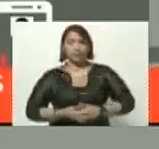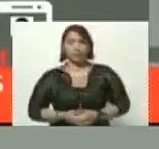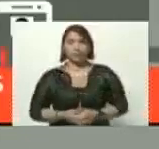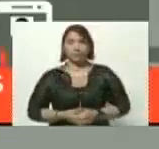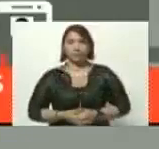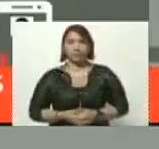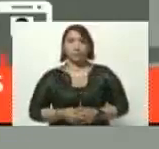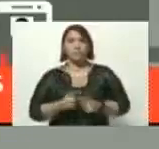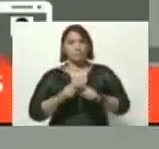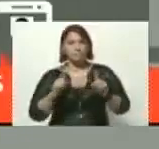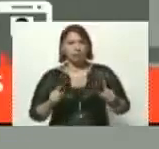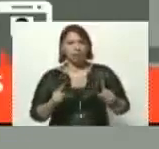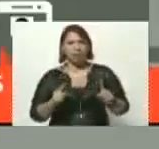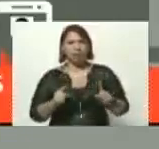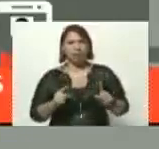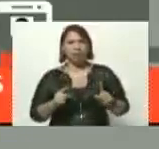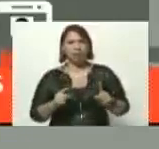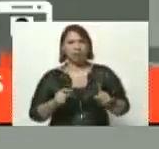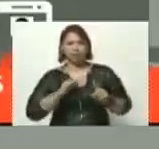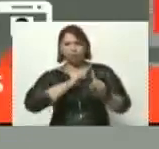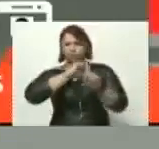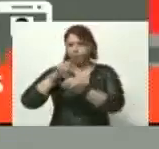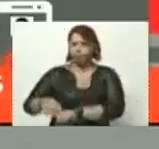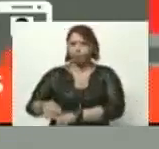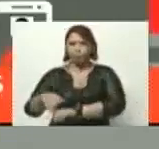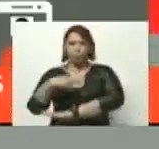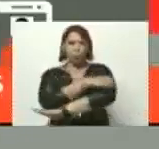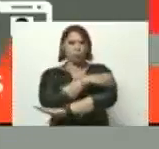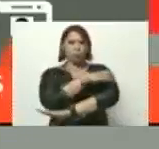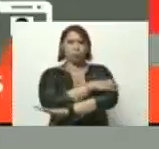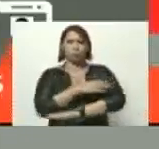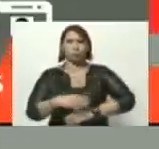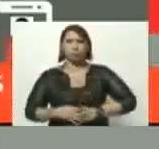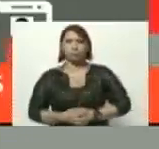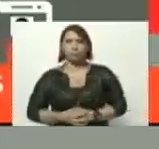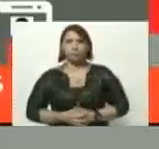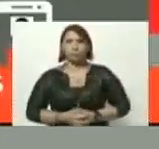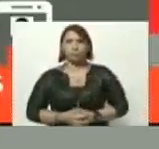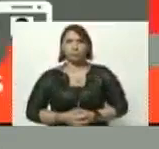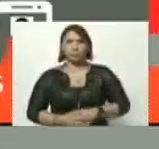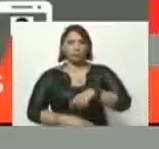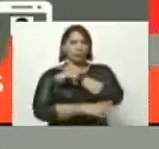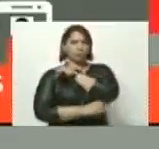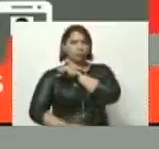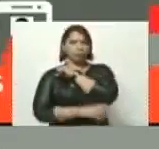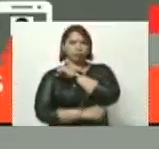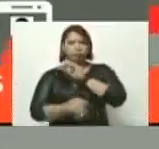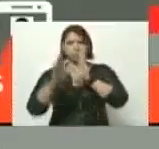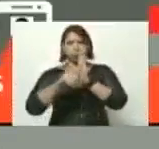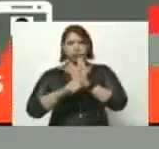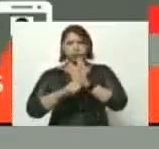torcerle el brazo al burocratismo, a la corrupción,